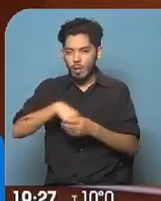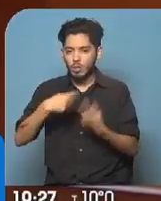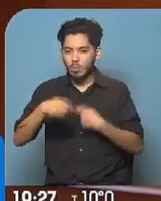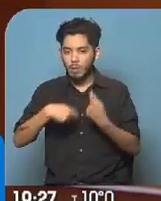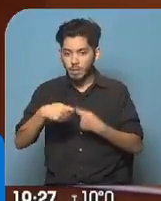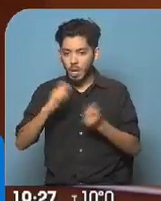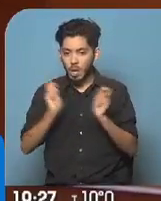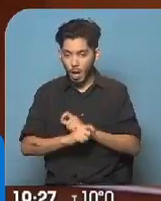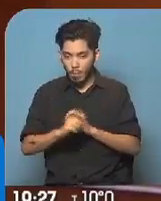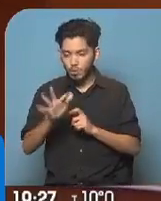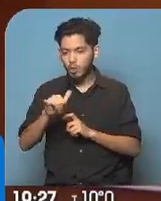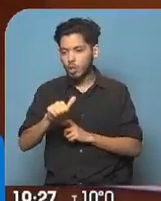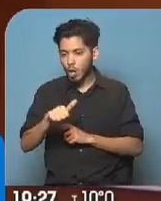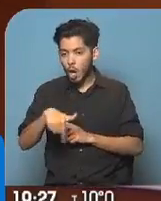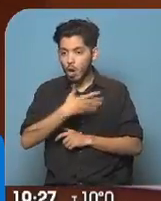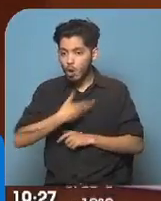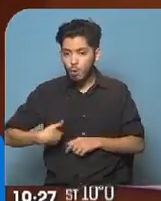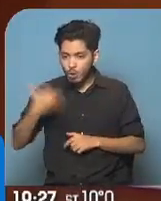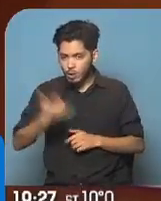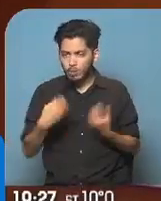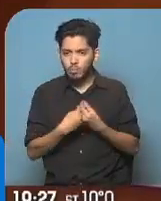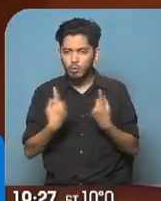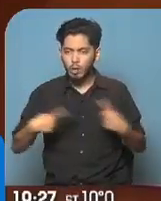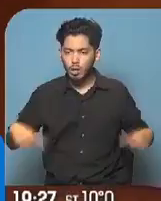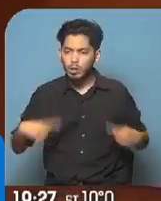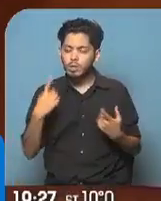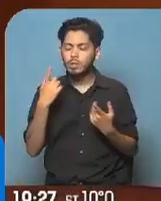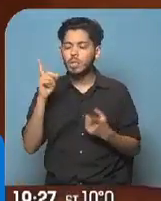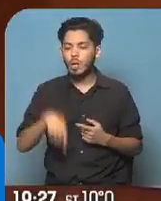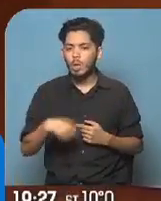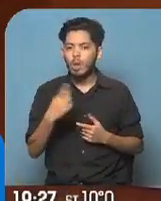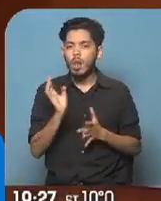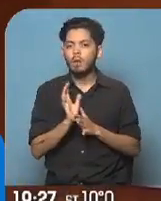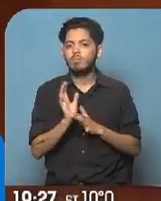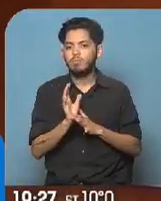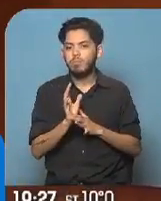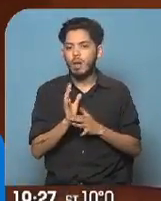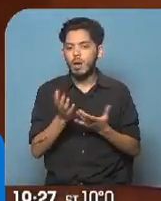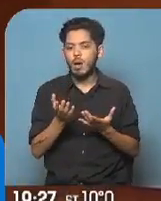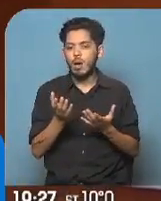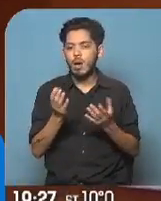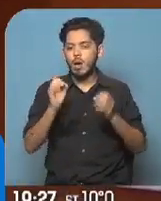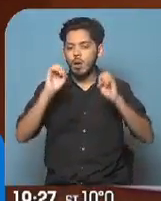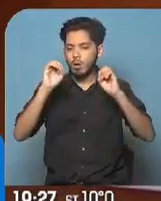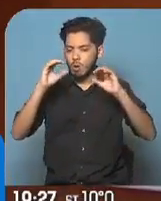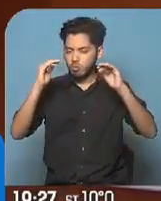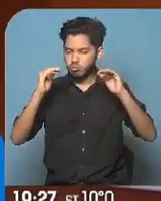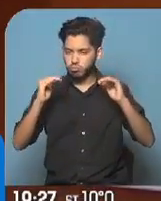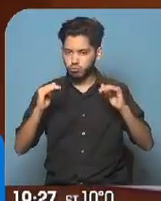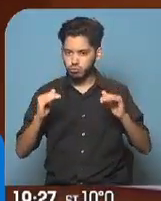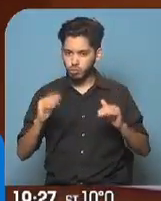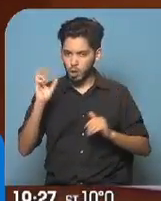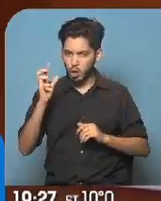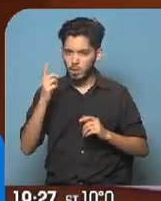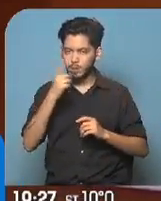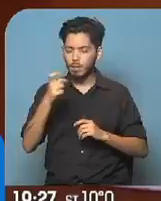hoy el gobierno si tiene muchas herramientas que está utilizando para descomprimir el dólar está vendiendo 100 millones